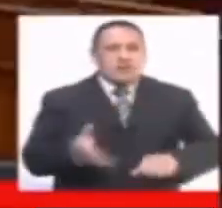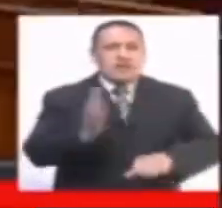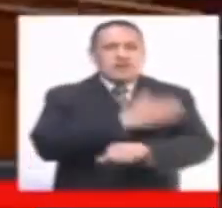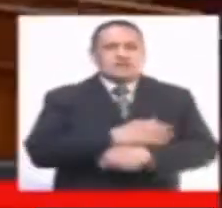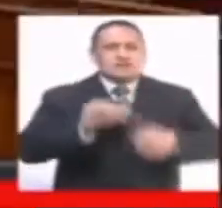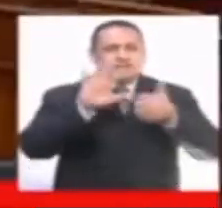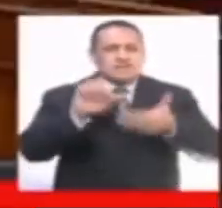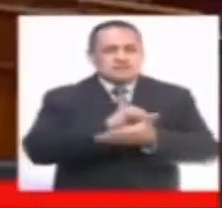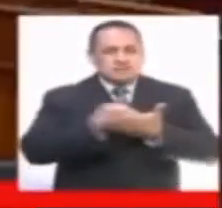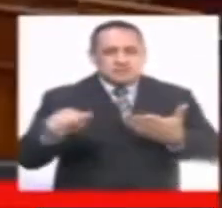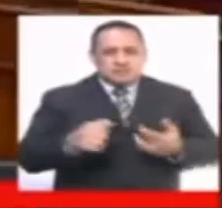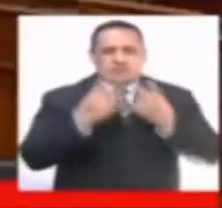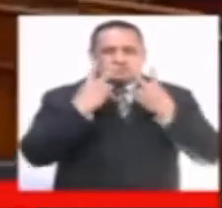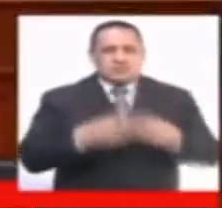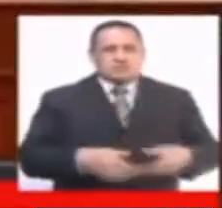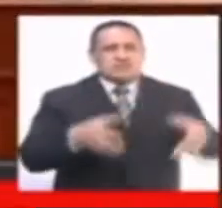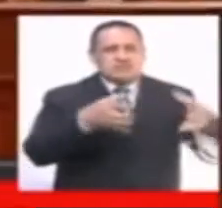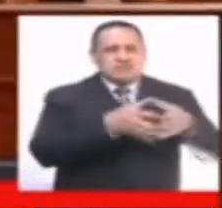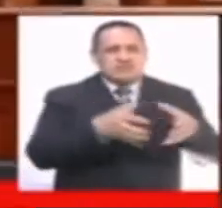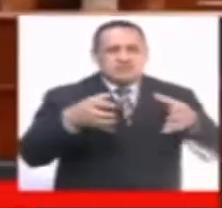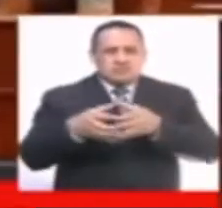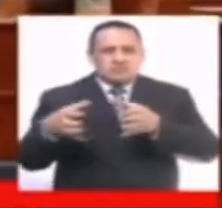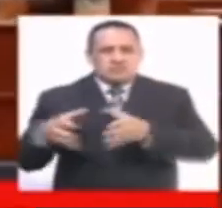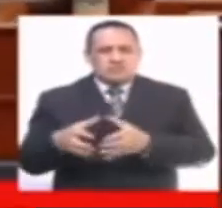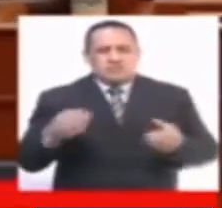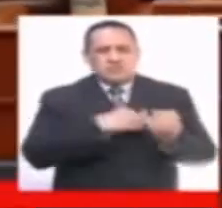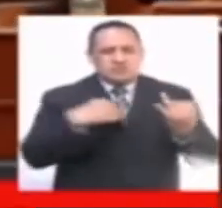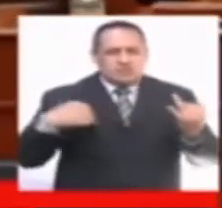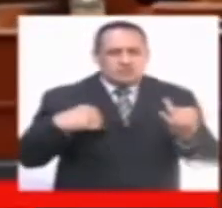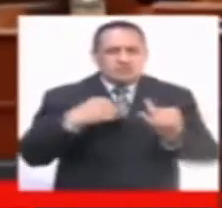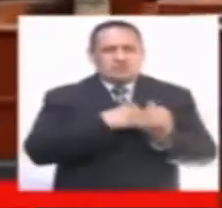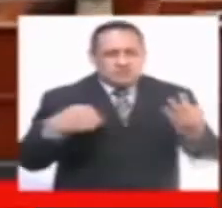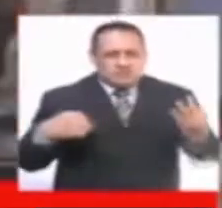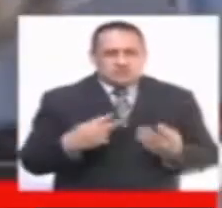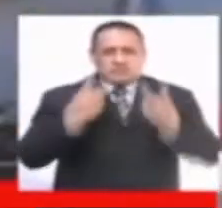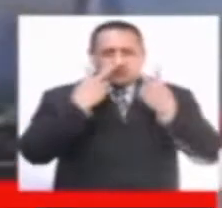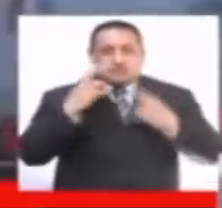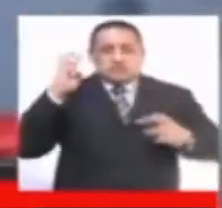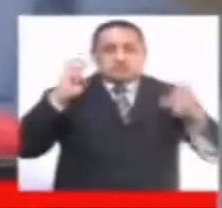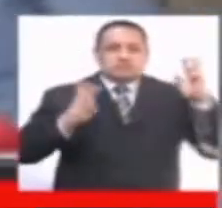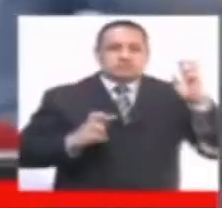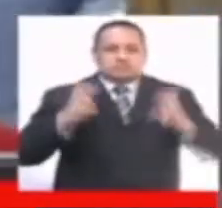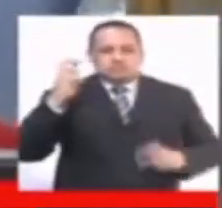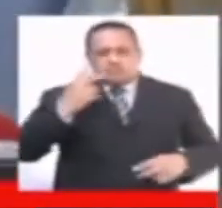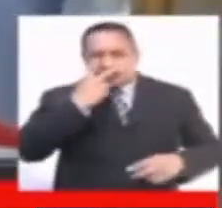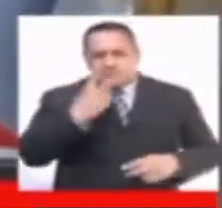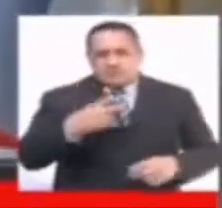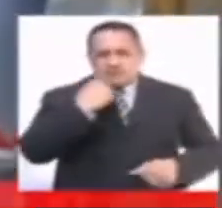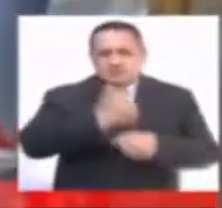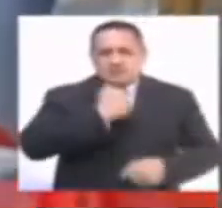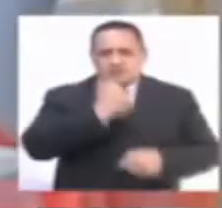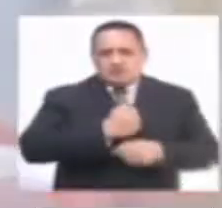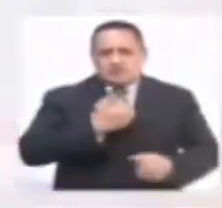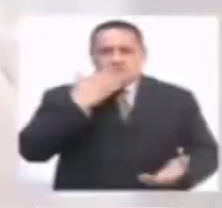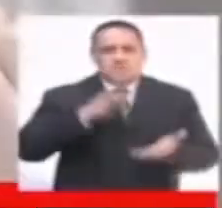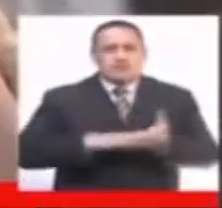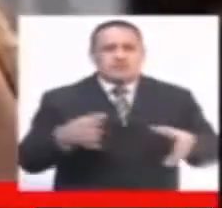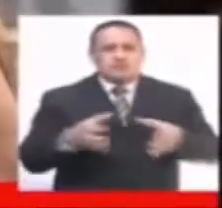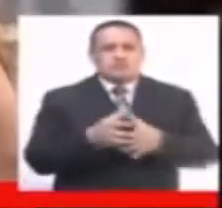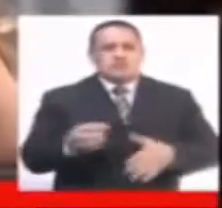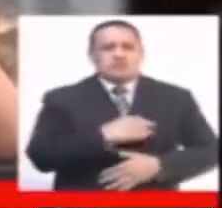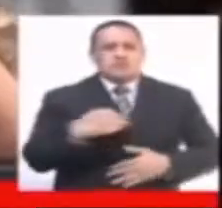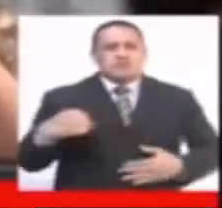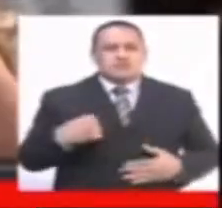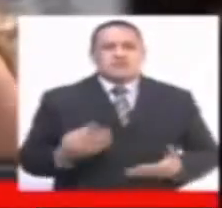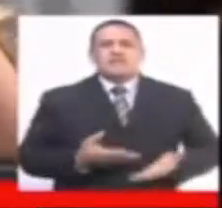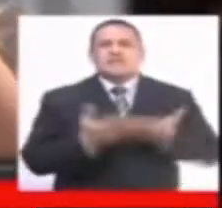6 meses han habido 3 gabinetes ministeriales distintos, lo que genera más incertidumbre y menos ocupación en los sectores ministeriales.